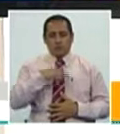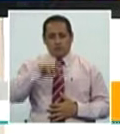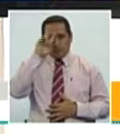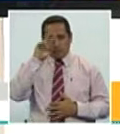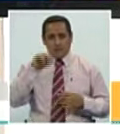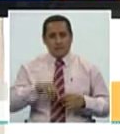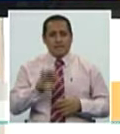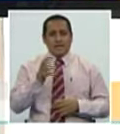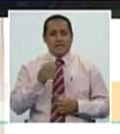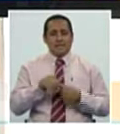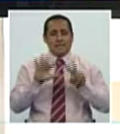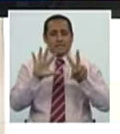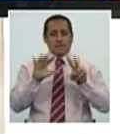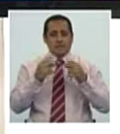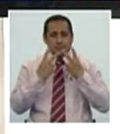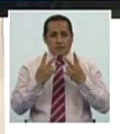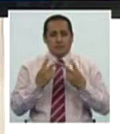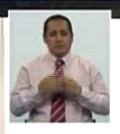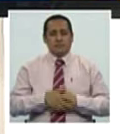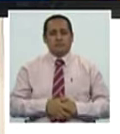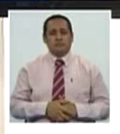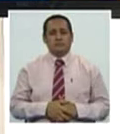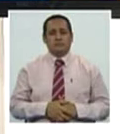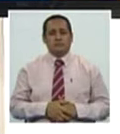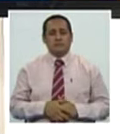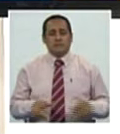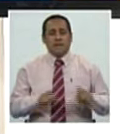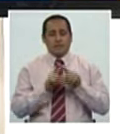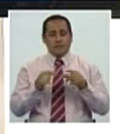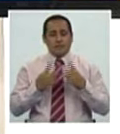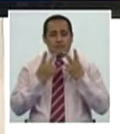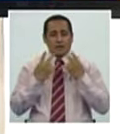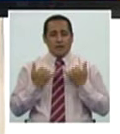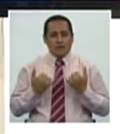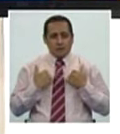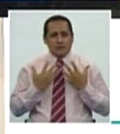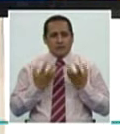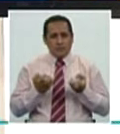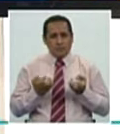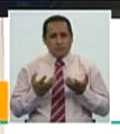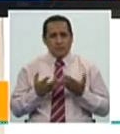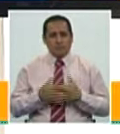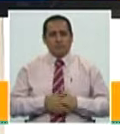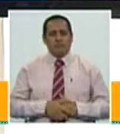nivel nacional de este canal, de esta televisora nacional, y estoy dispuesto a